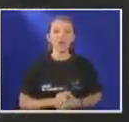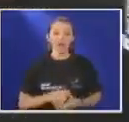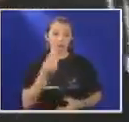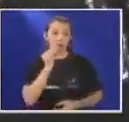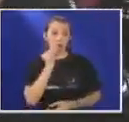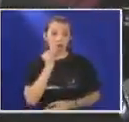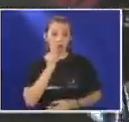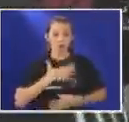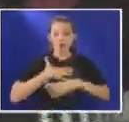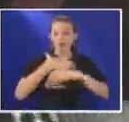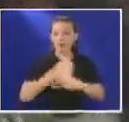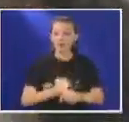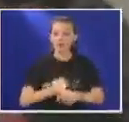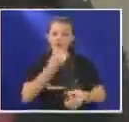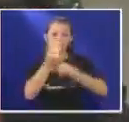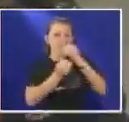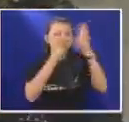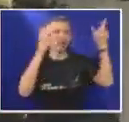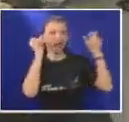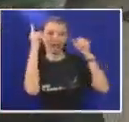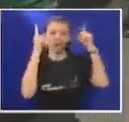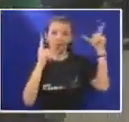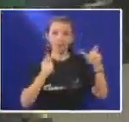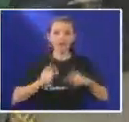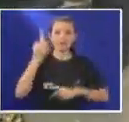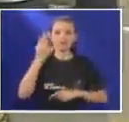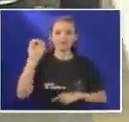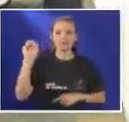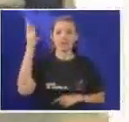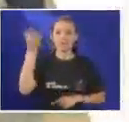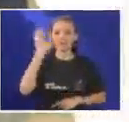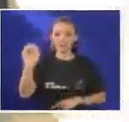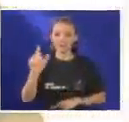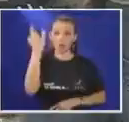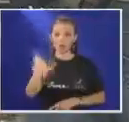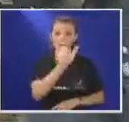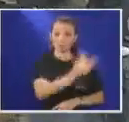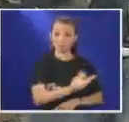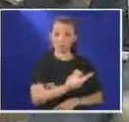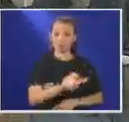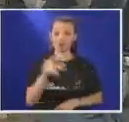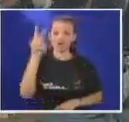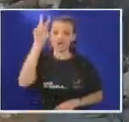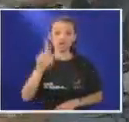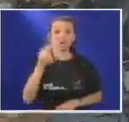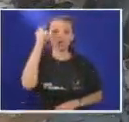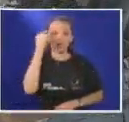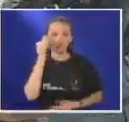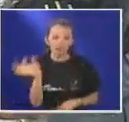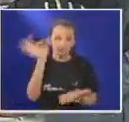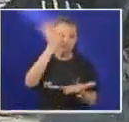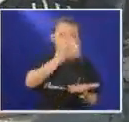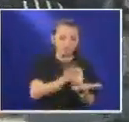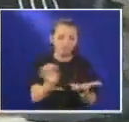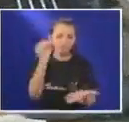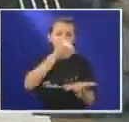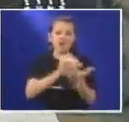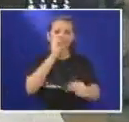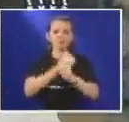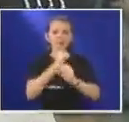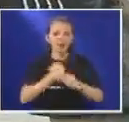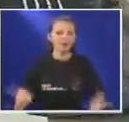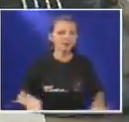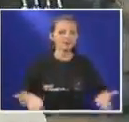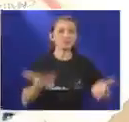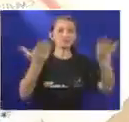Juventud, esperanza y creatividad al 100% es lo que estas personas que día a día ponen su granito de arena para sacar a